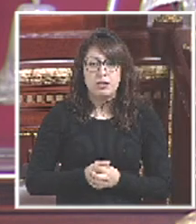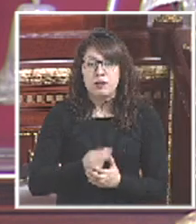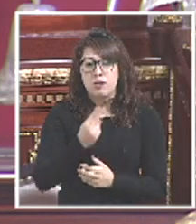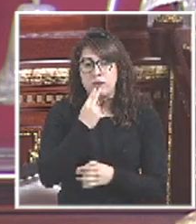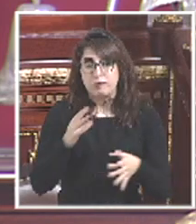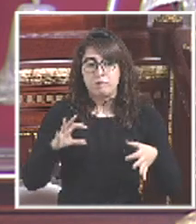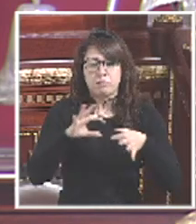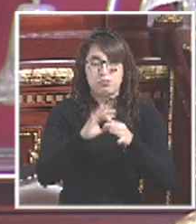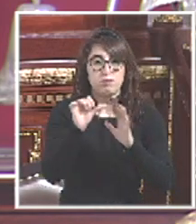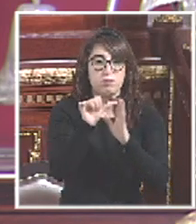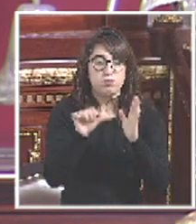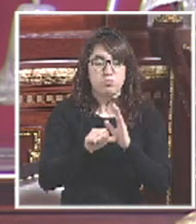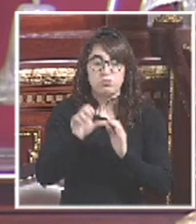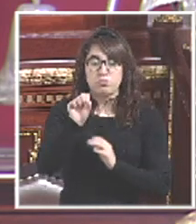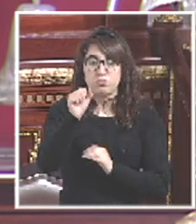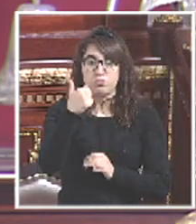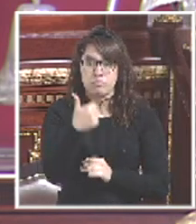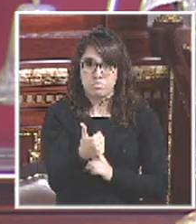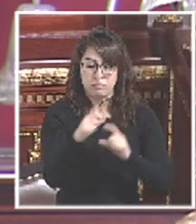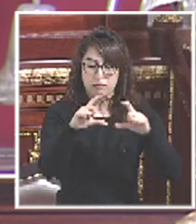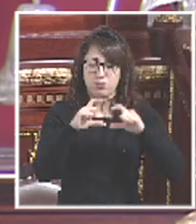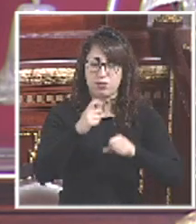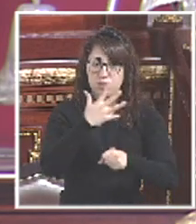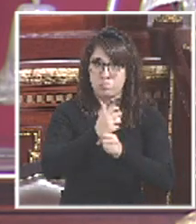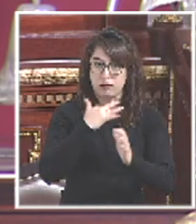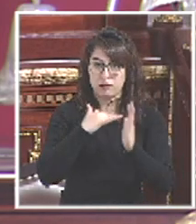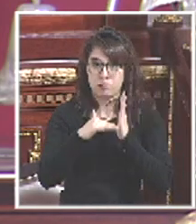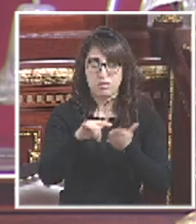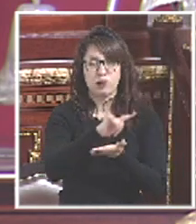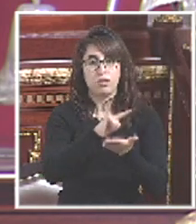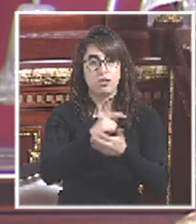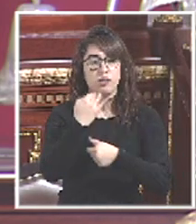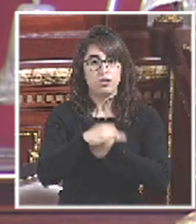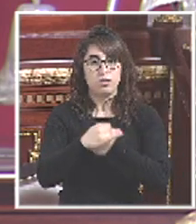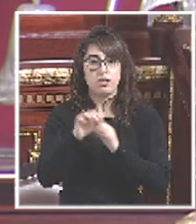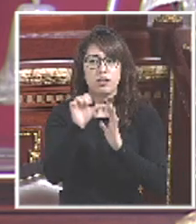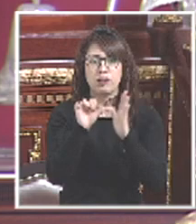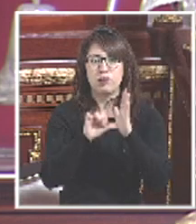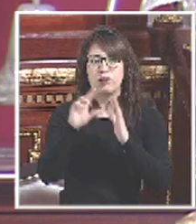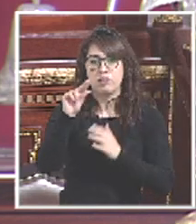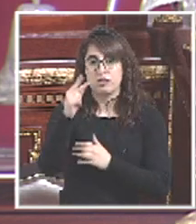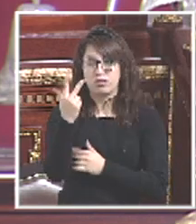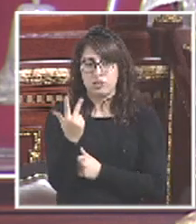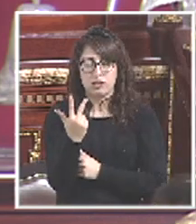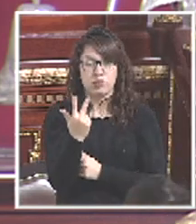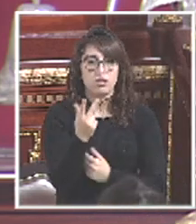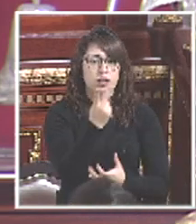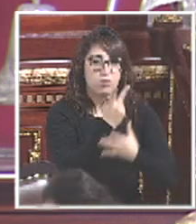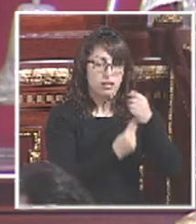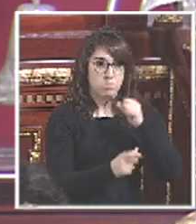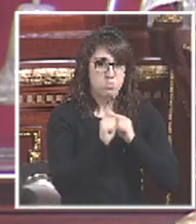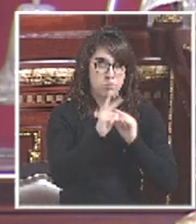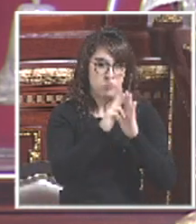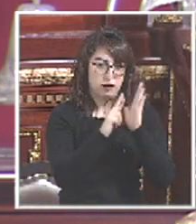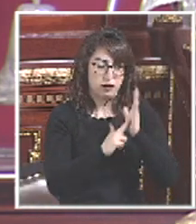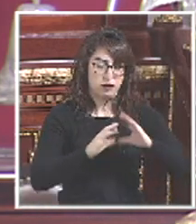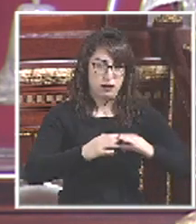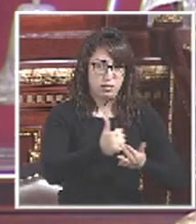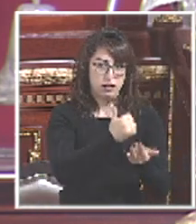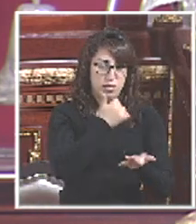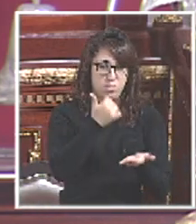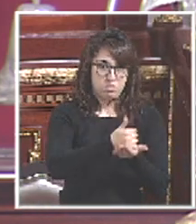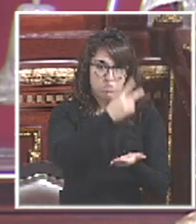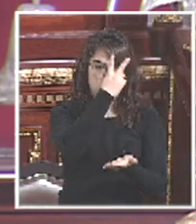en lo dispuesto por el artículo 66, fracción 5 de la Ley Orgánica y el artículo 88 del reglamento, ambos del Congreso de la Ciudad de